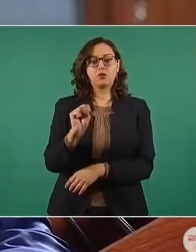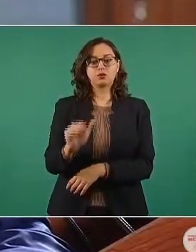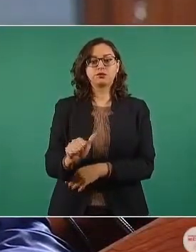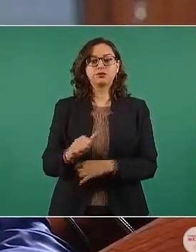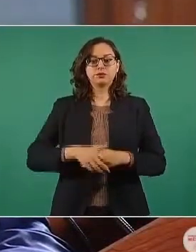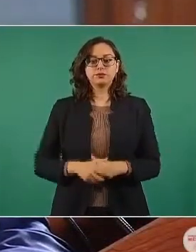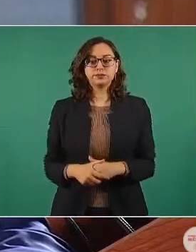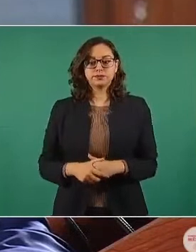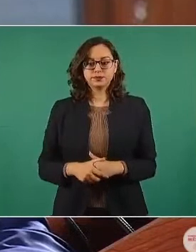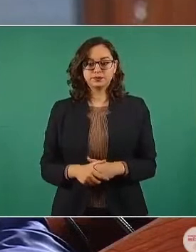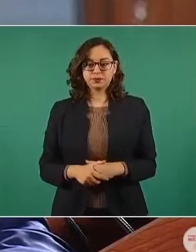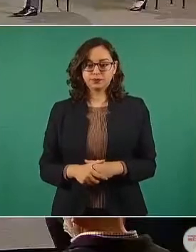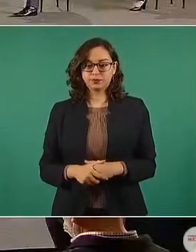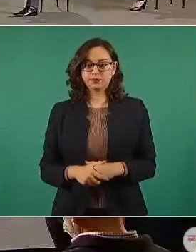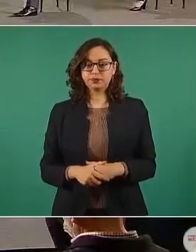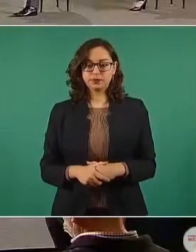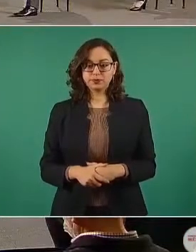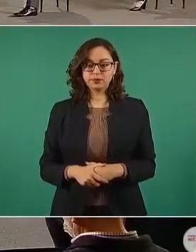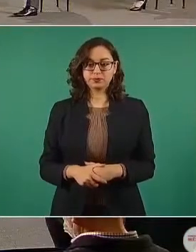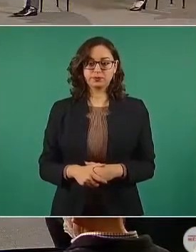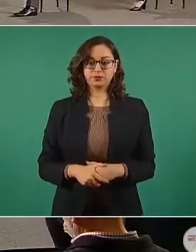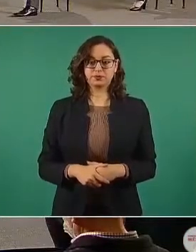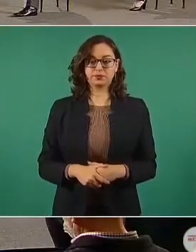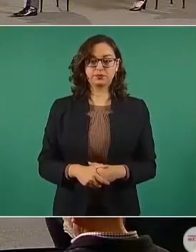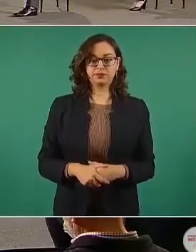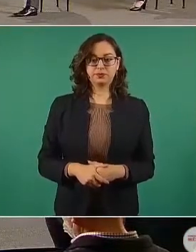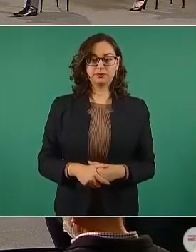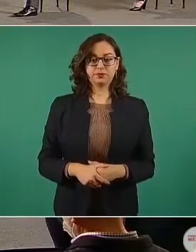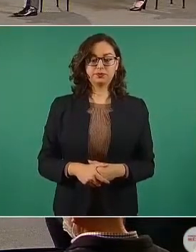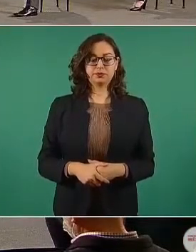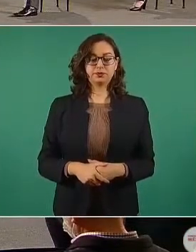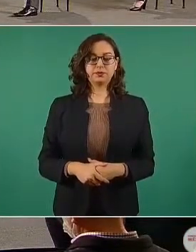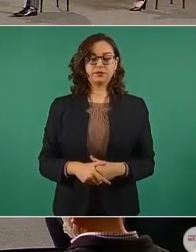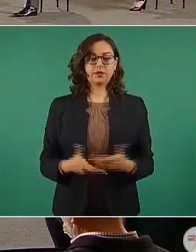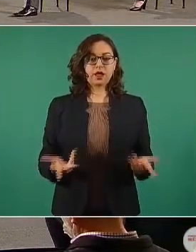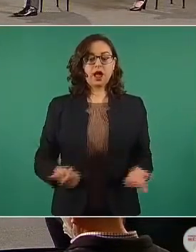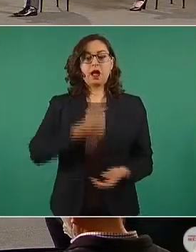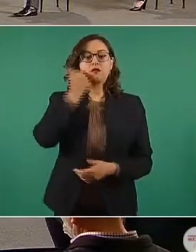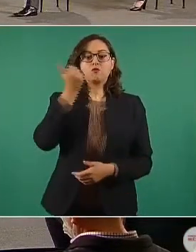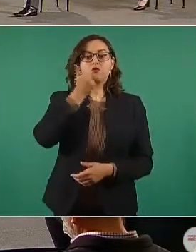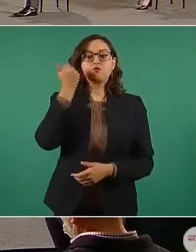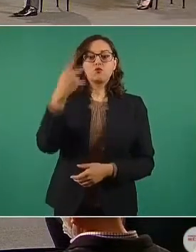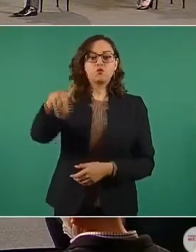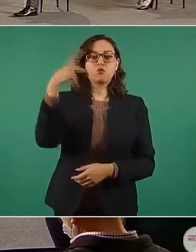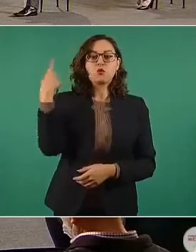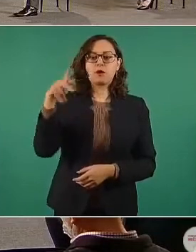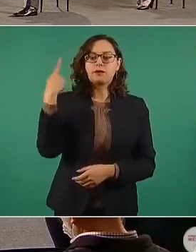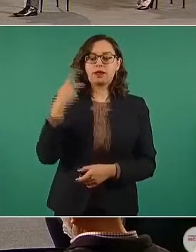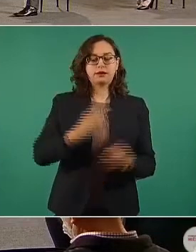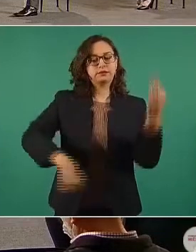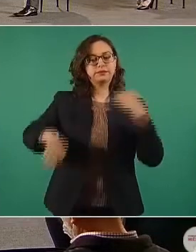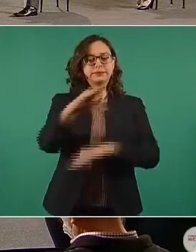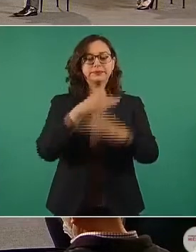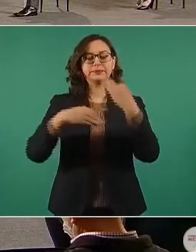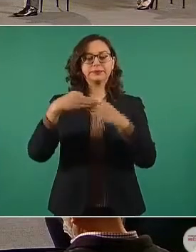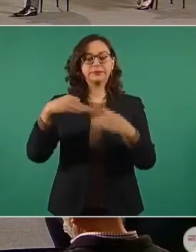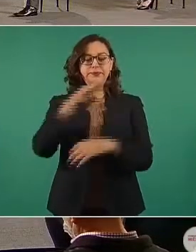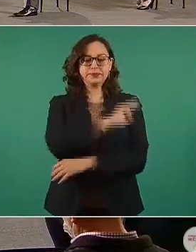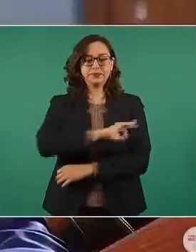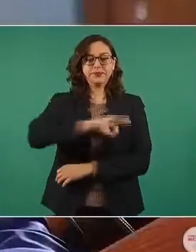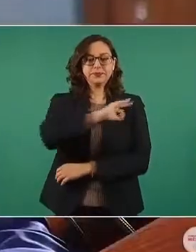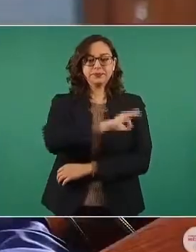Felicidades a los estudiantes de Puebla, de todo el estado, de